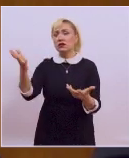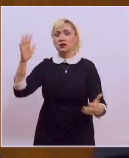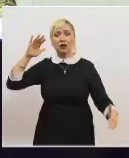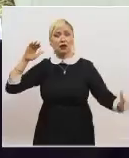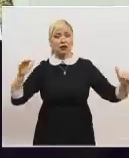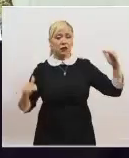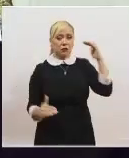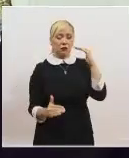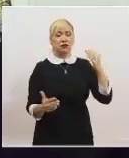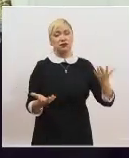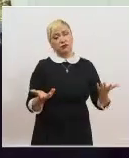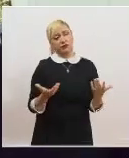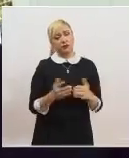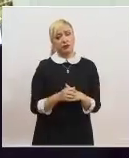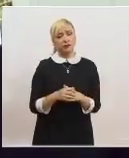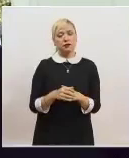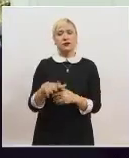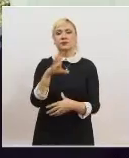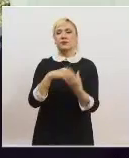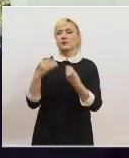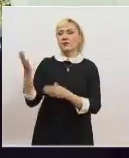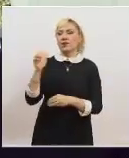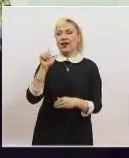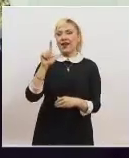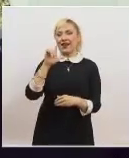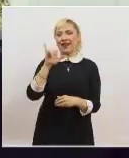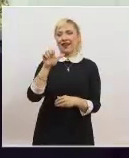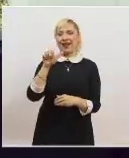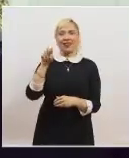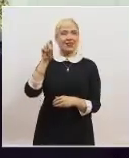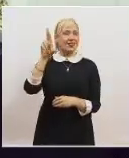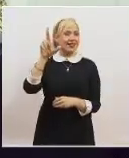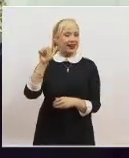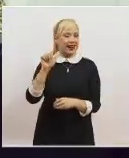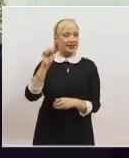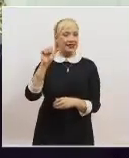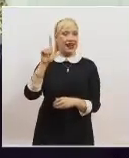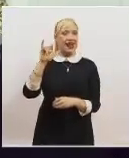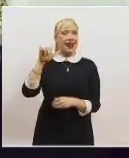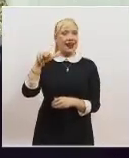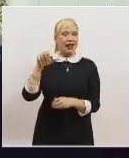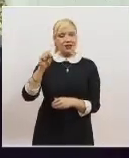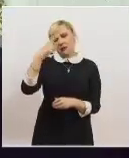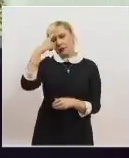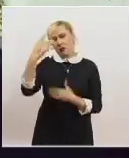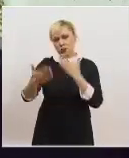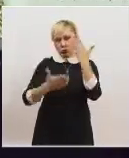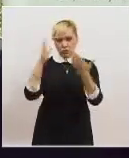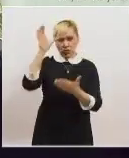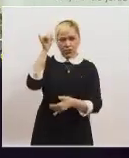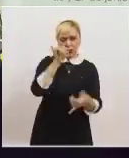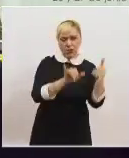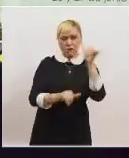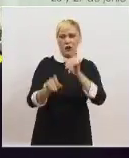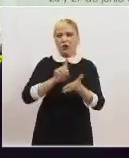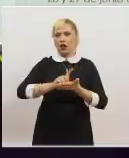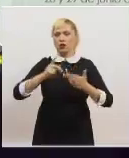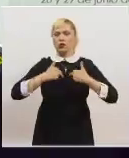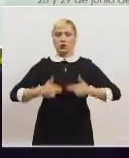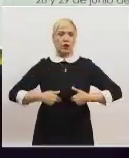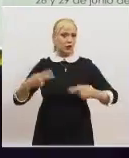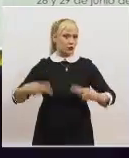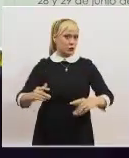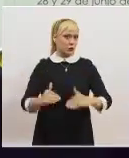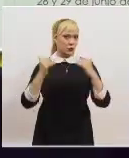desigualdad. Por su parte, Alejandra Rabasa Salinas, titular de la Unidad General de Conocimiento Científico y Derechos Humanos de la